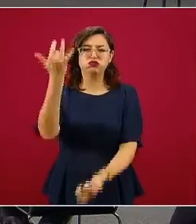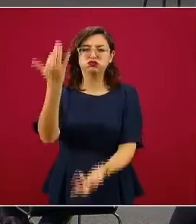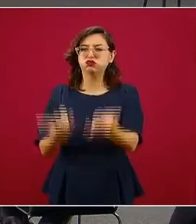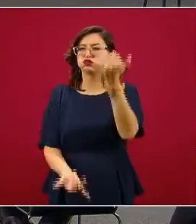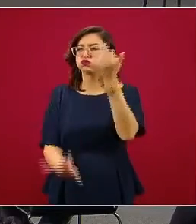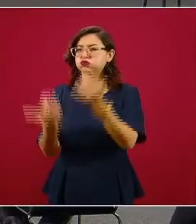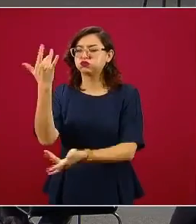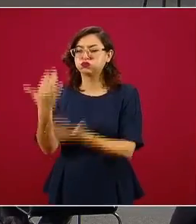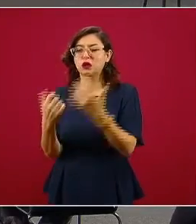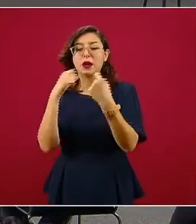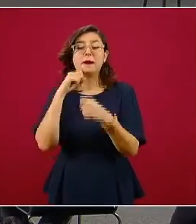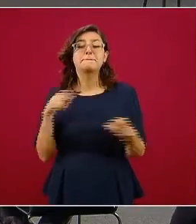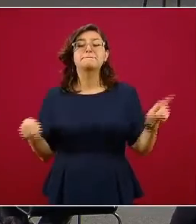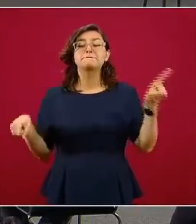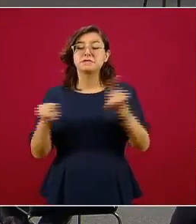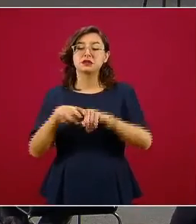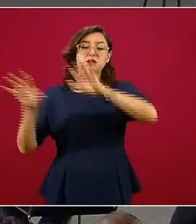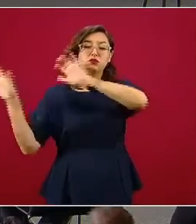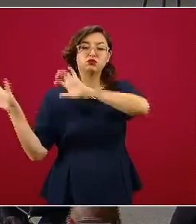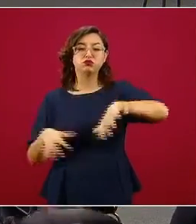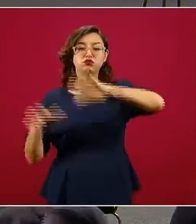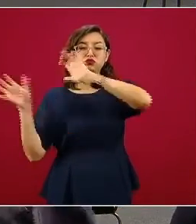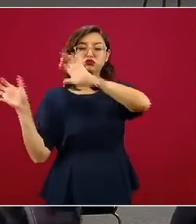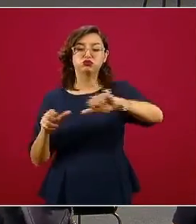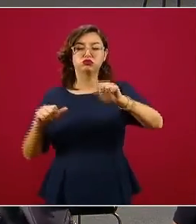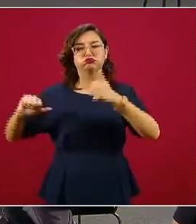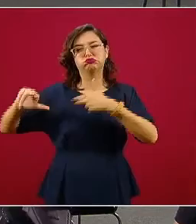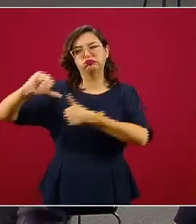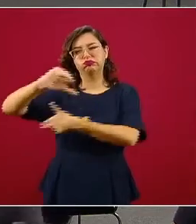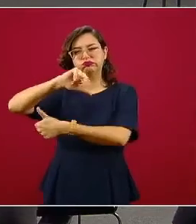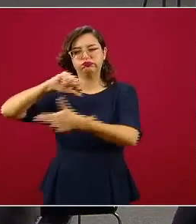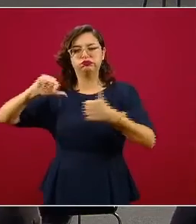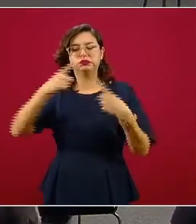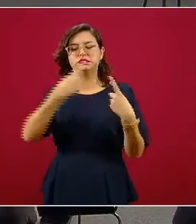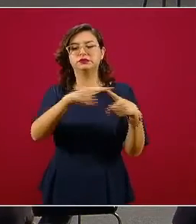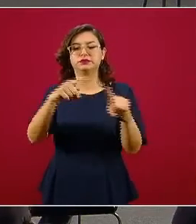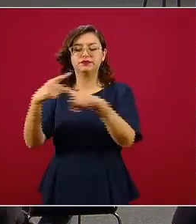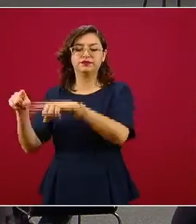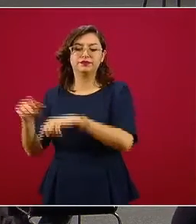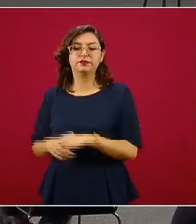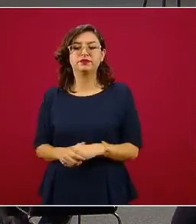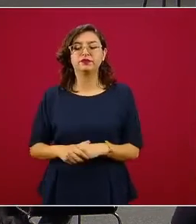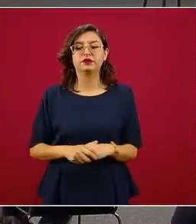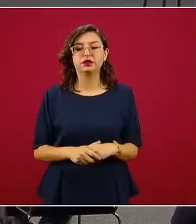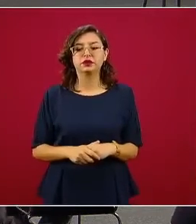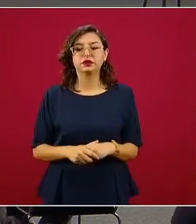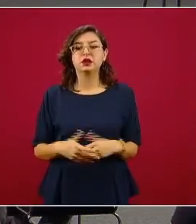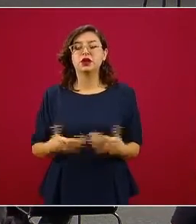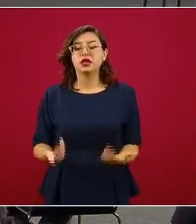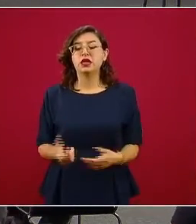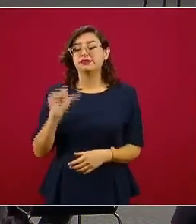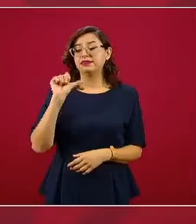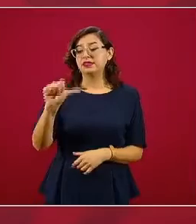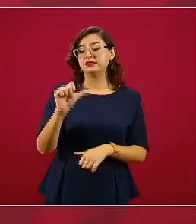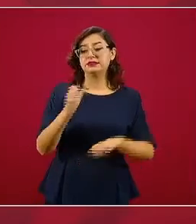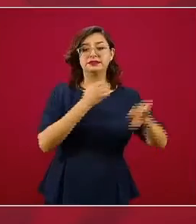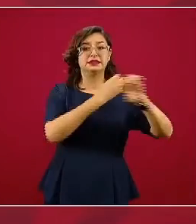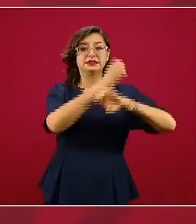también los ciclones tropicales. Al día de hoy se atienden 73 incendios en 16